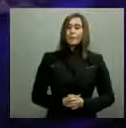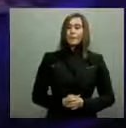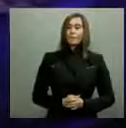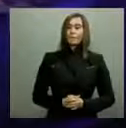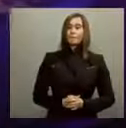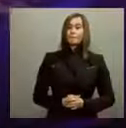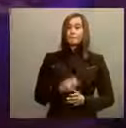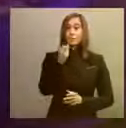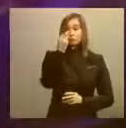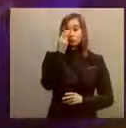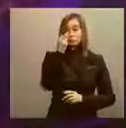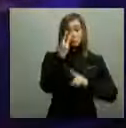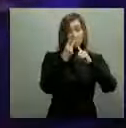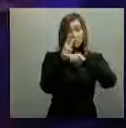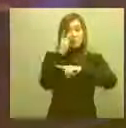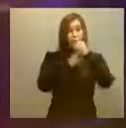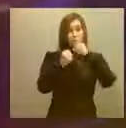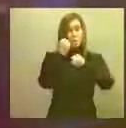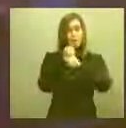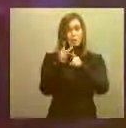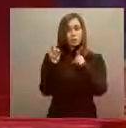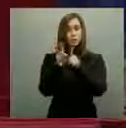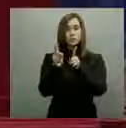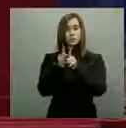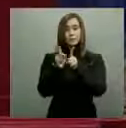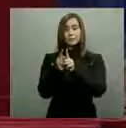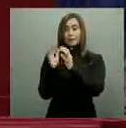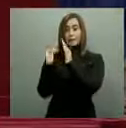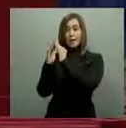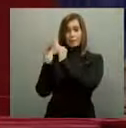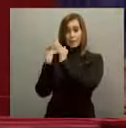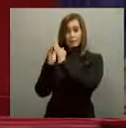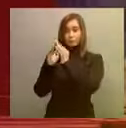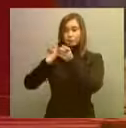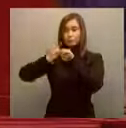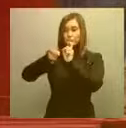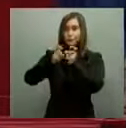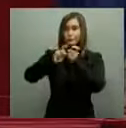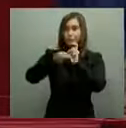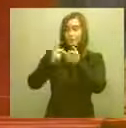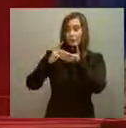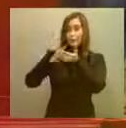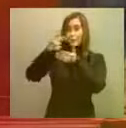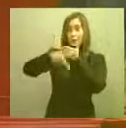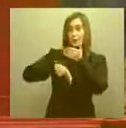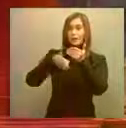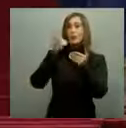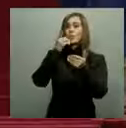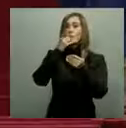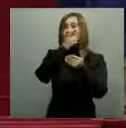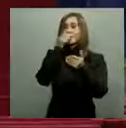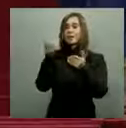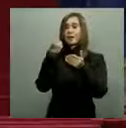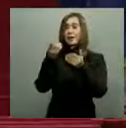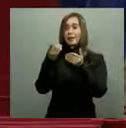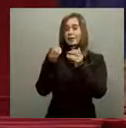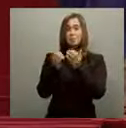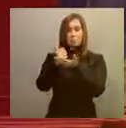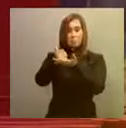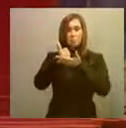Durante estos 12 meses hemos también reconstruido miles de viviendas con el programa Dominicana se reconstruye. Y hay muchas más